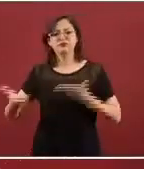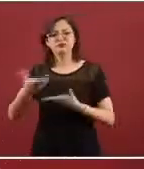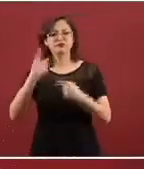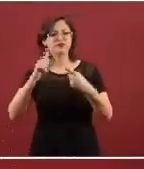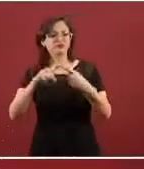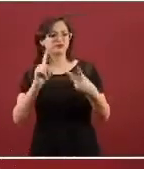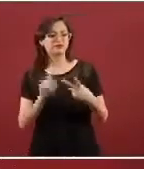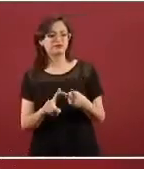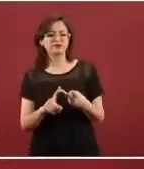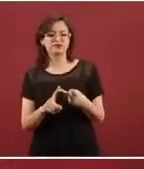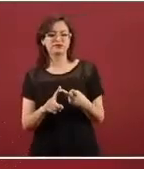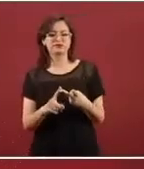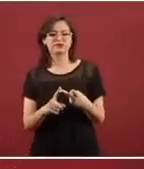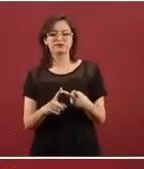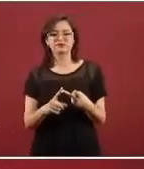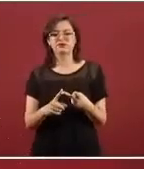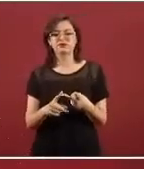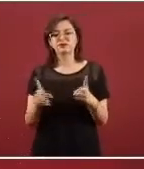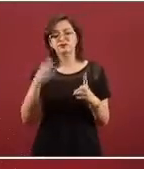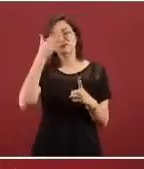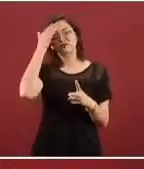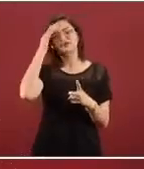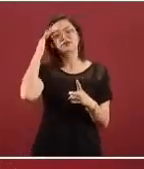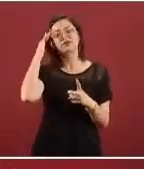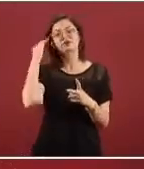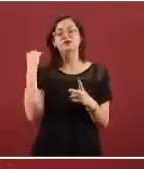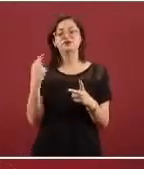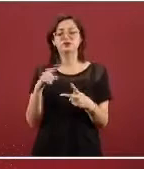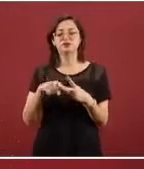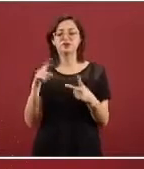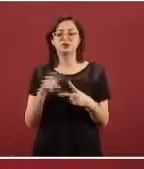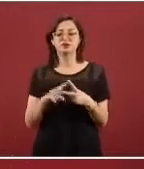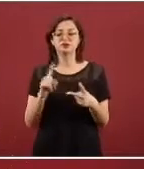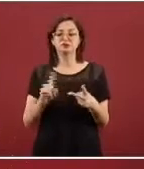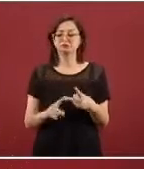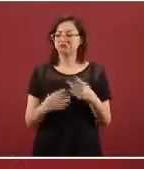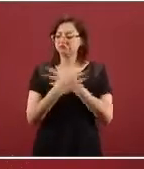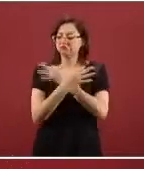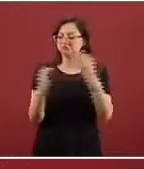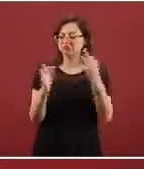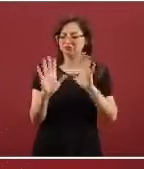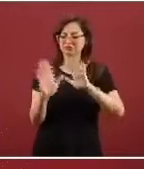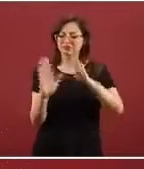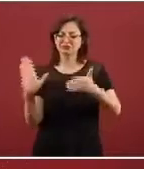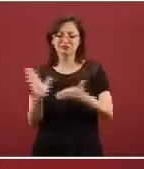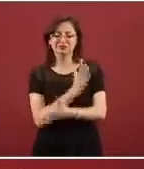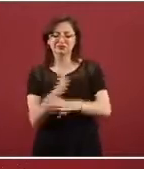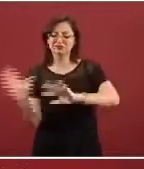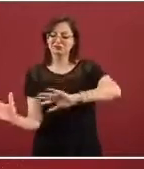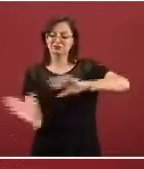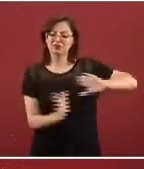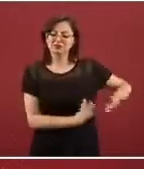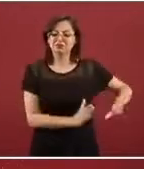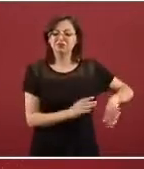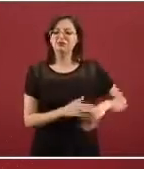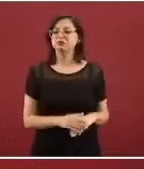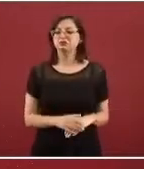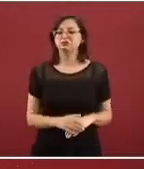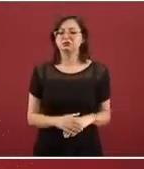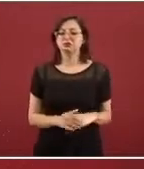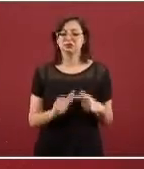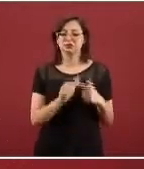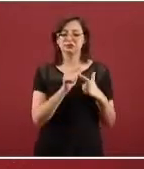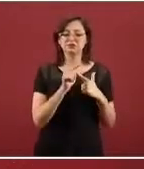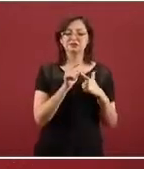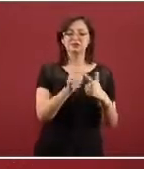que en este caso no dependen de esta declaratoria, seguirán adelante. En todo caso se ampliarán, se